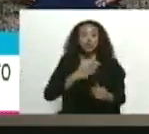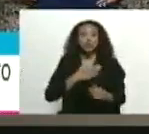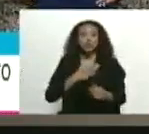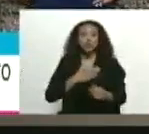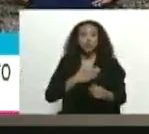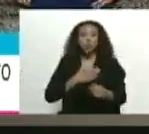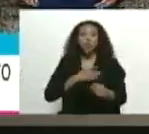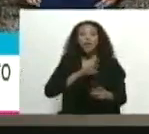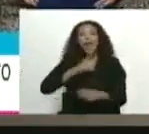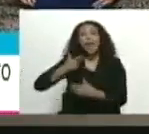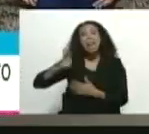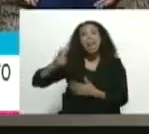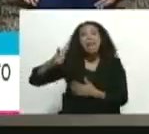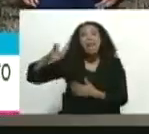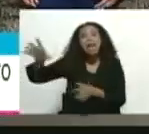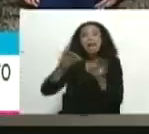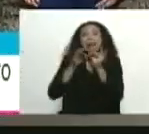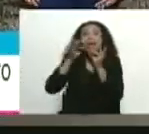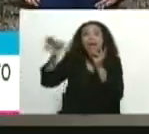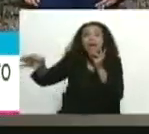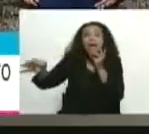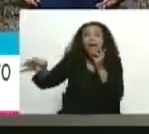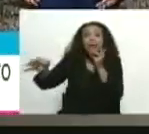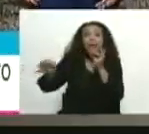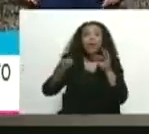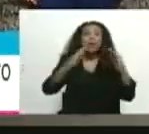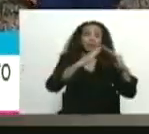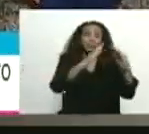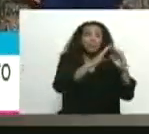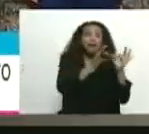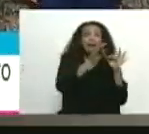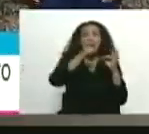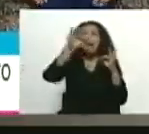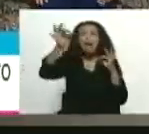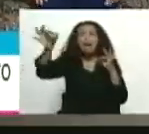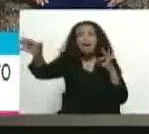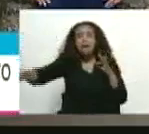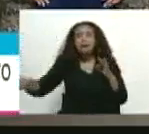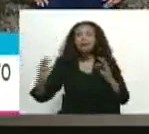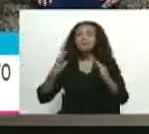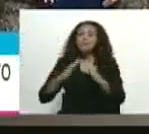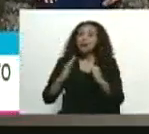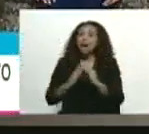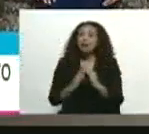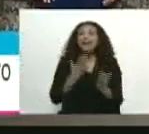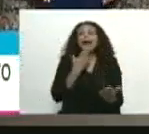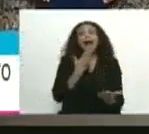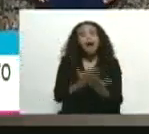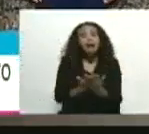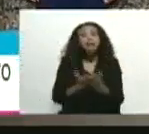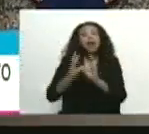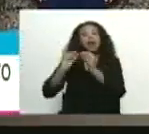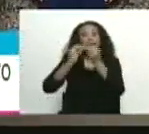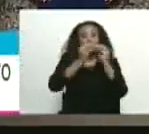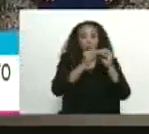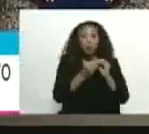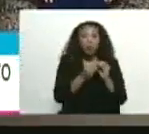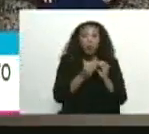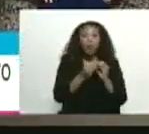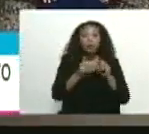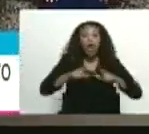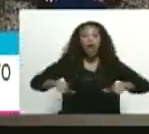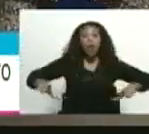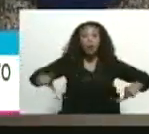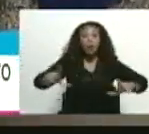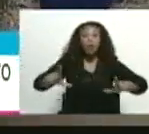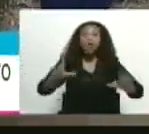que transportarme al complejo de las cinco águilas blancas. Y gracias al arreglo que le han hecho a los